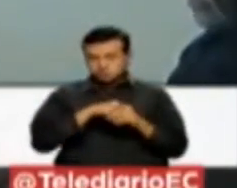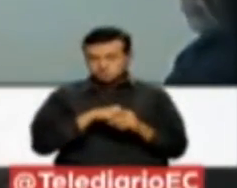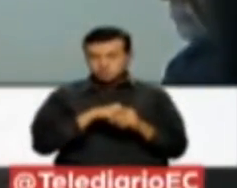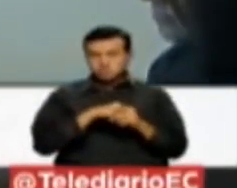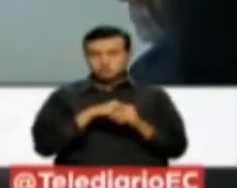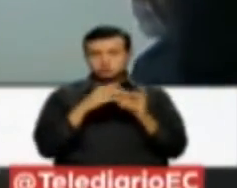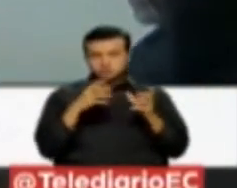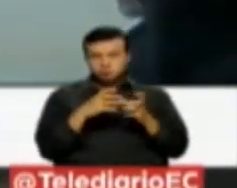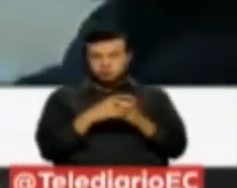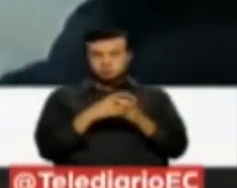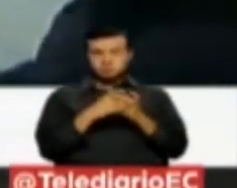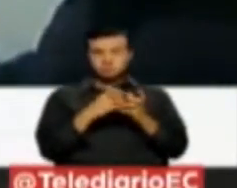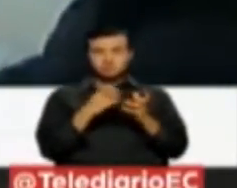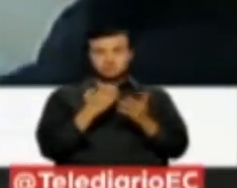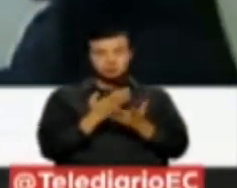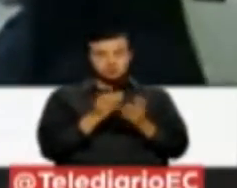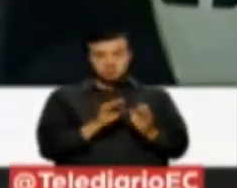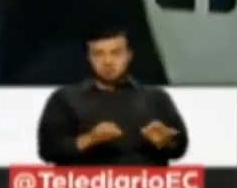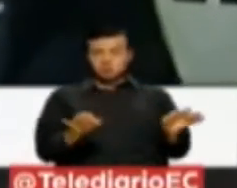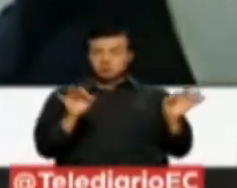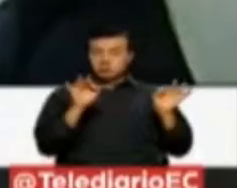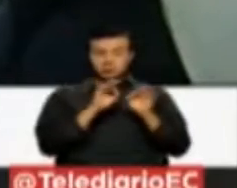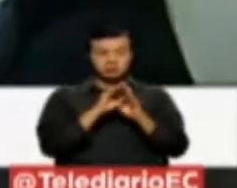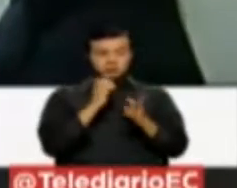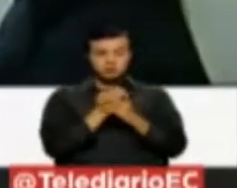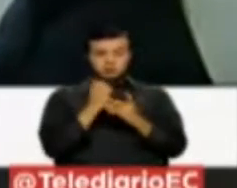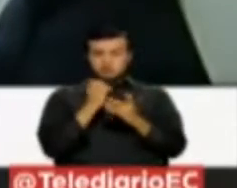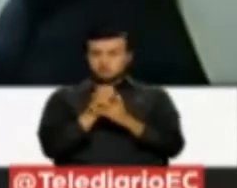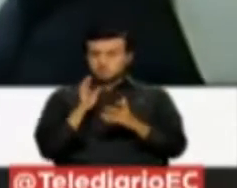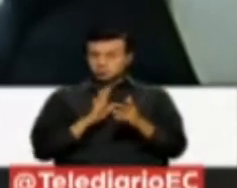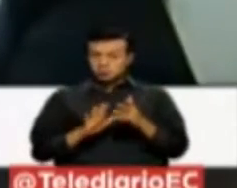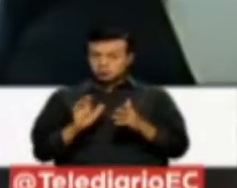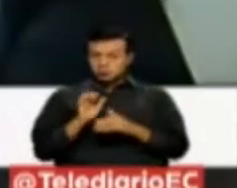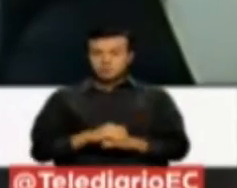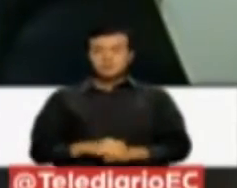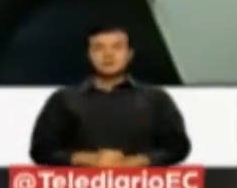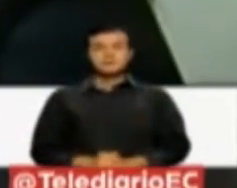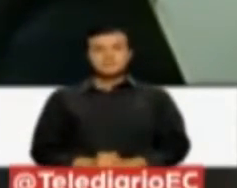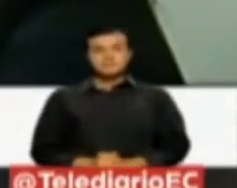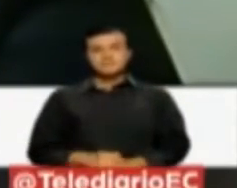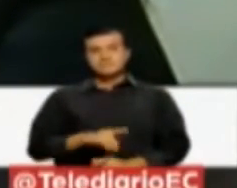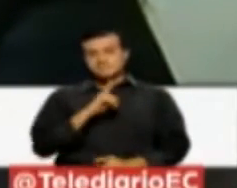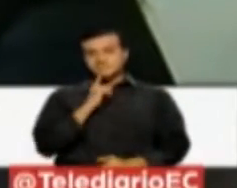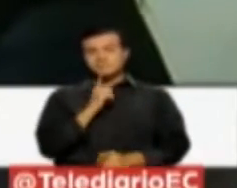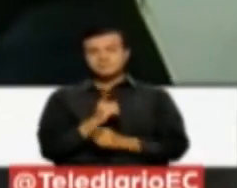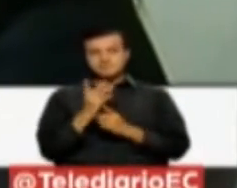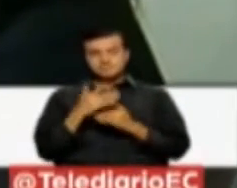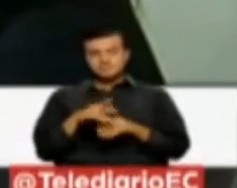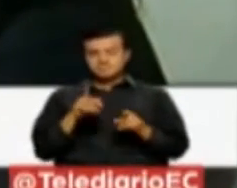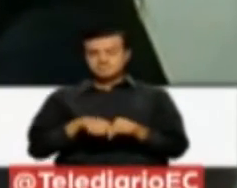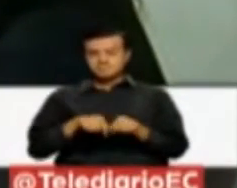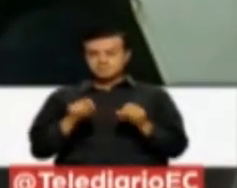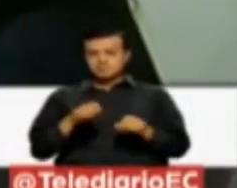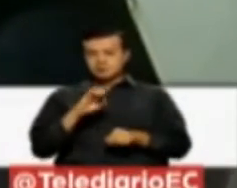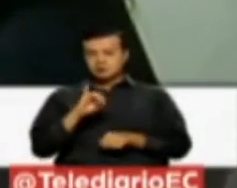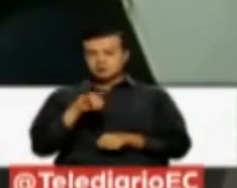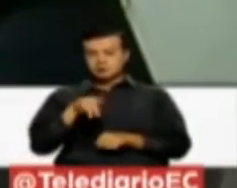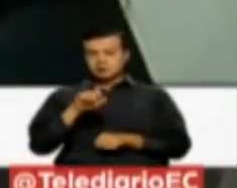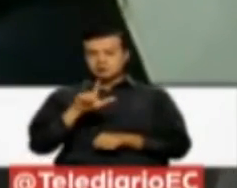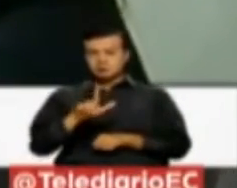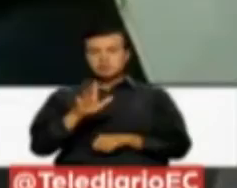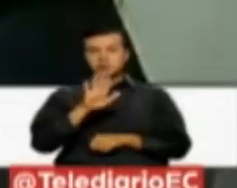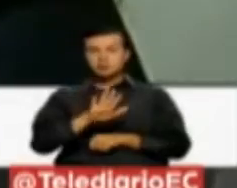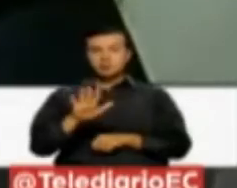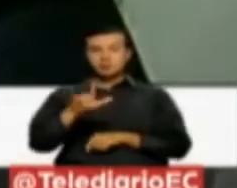una área económica fundamental para la economía ecuatoriana. Sí, exactamente. Nosotros, en convenio con Ciespal,